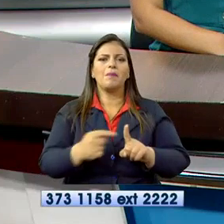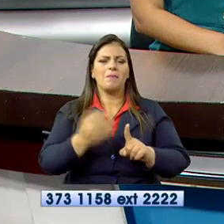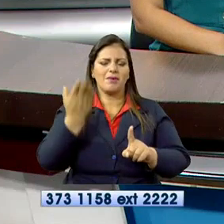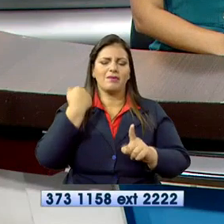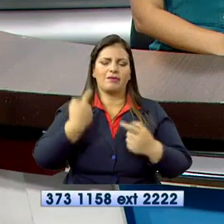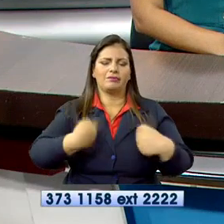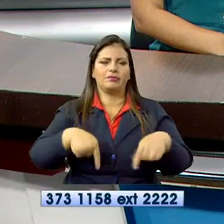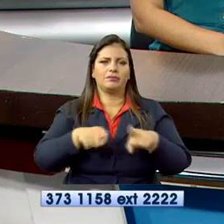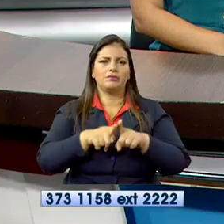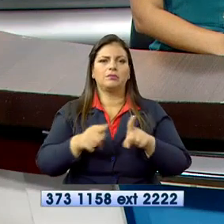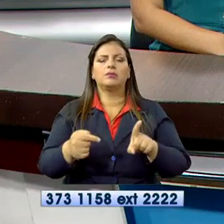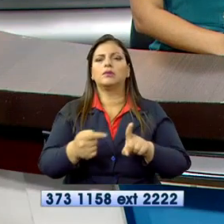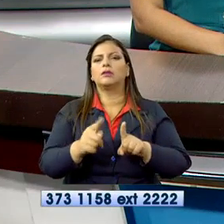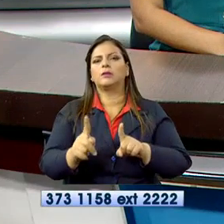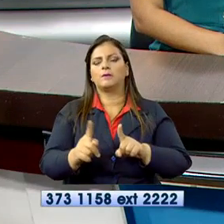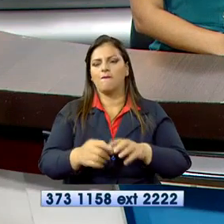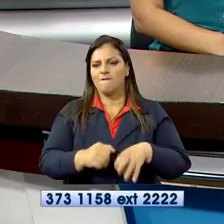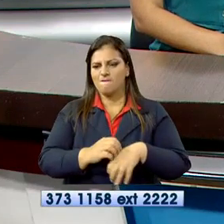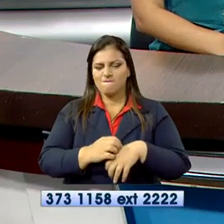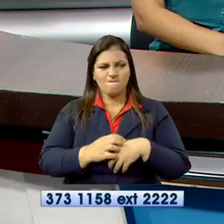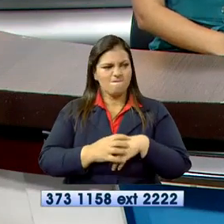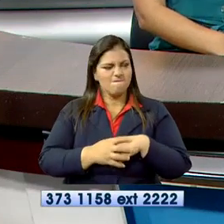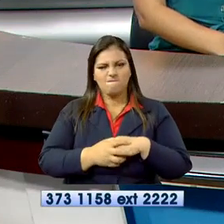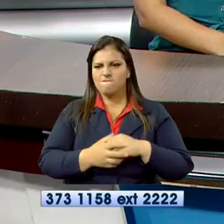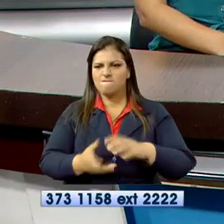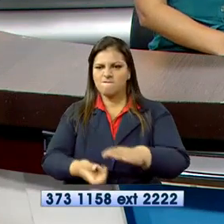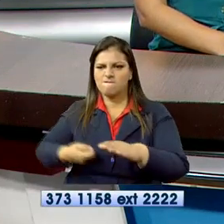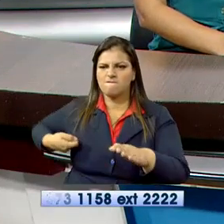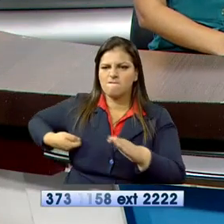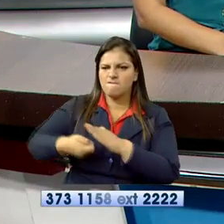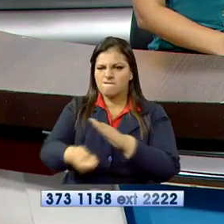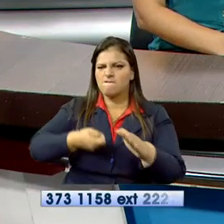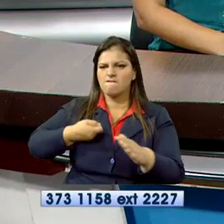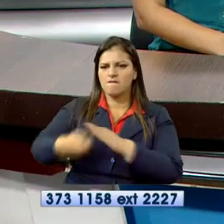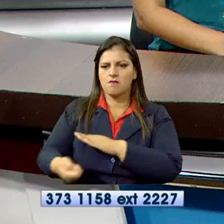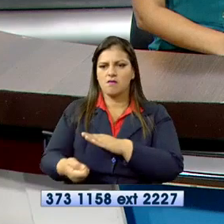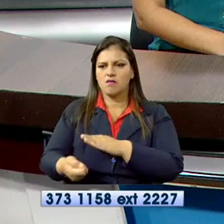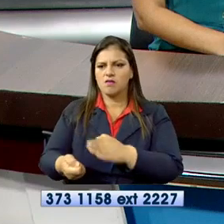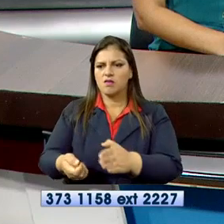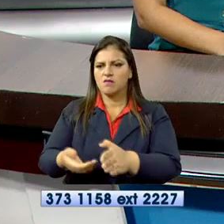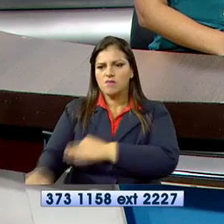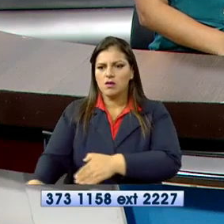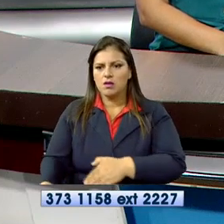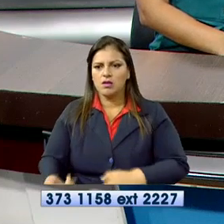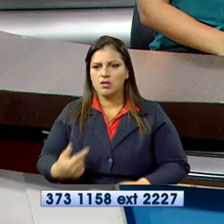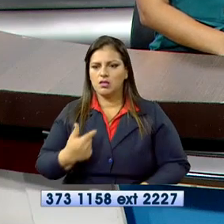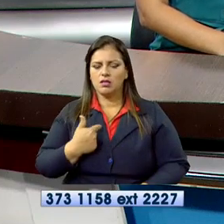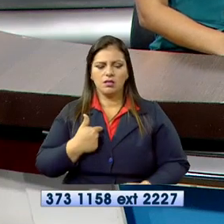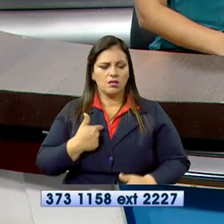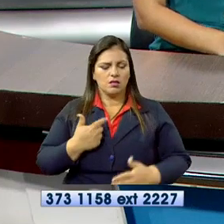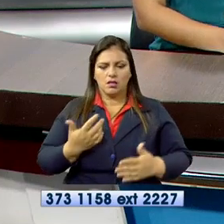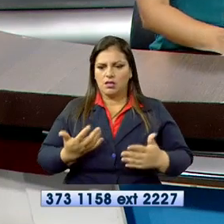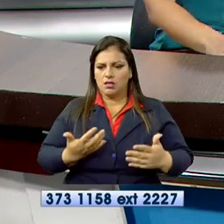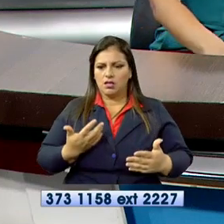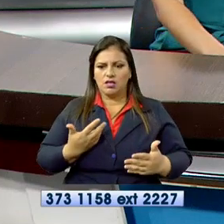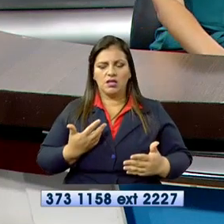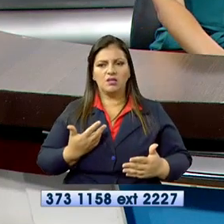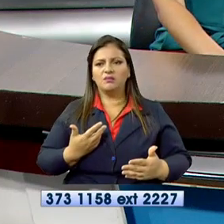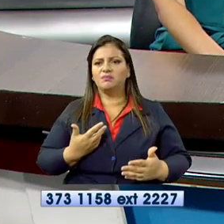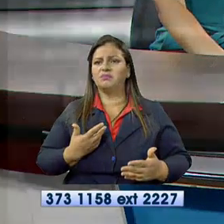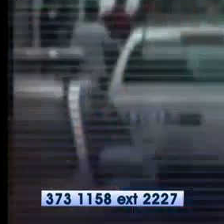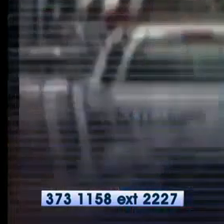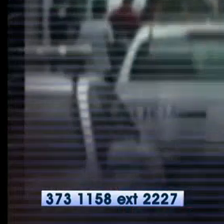ex conviviente. Esto sucedió en Manta. El supuesto agresor, luego del crimen, habría intentado suicidarse.